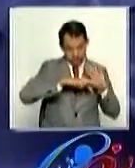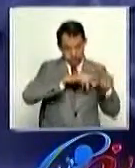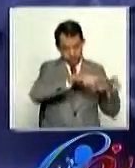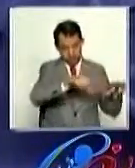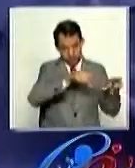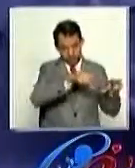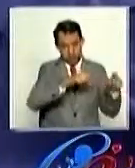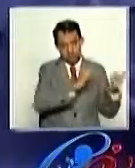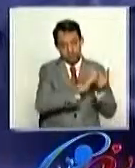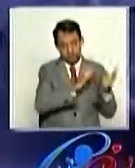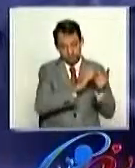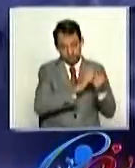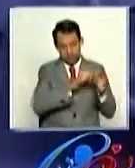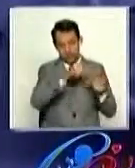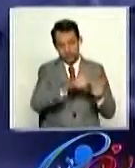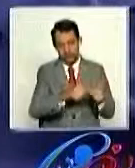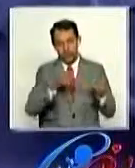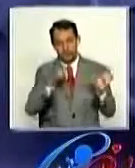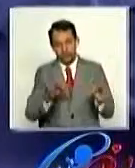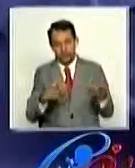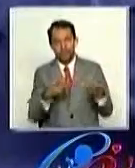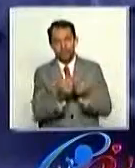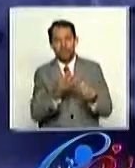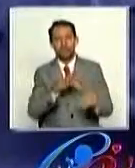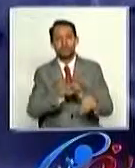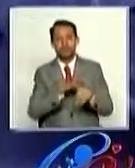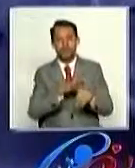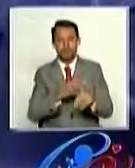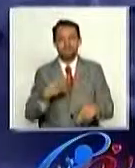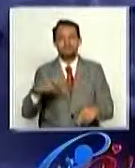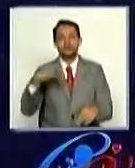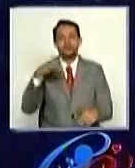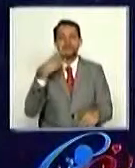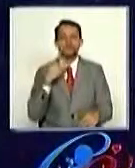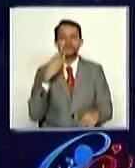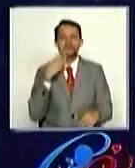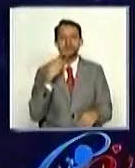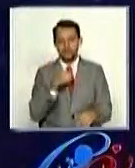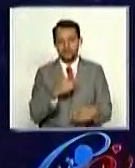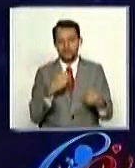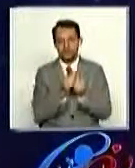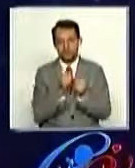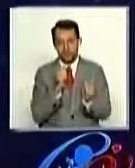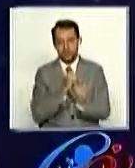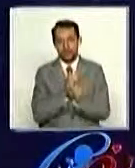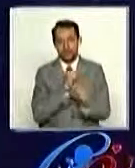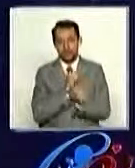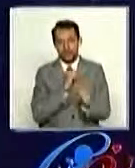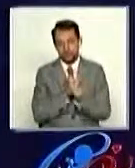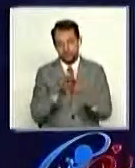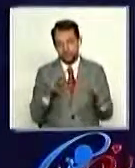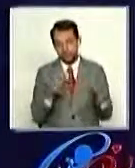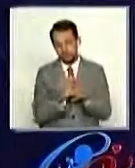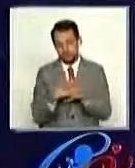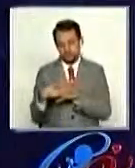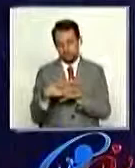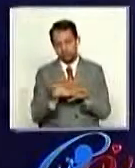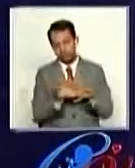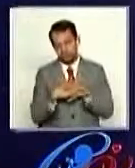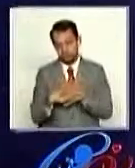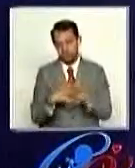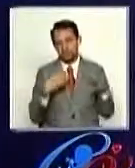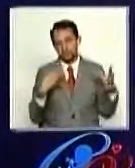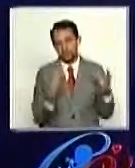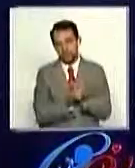Necesitábamos una valoración con el periodoncista. Nos gusta muchísimo trabajar con todos